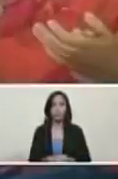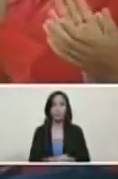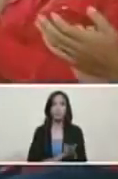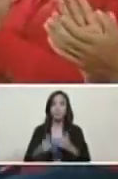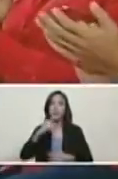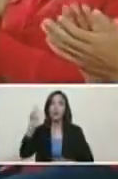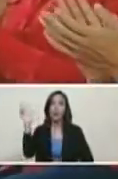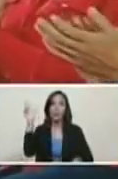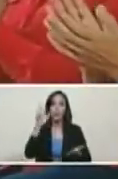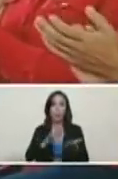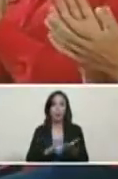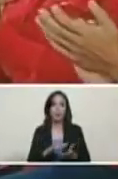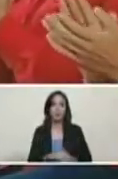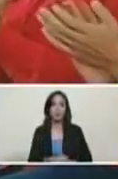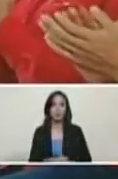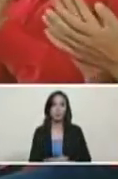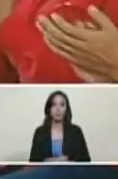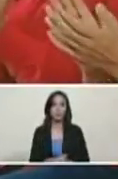¡Cúmplase!